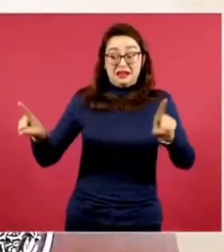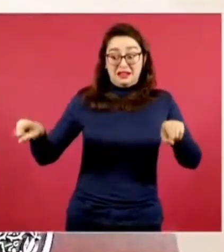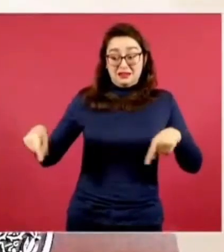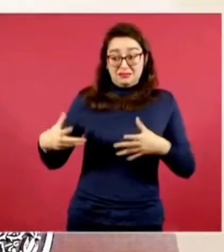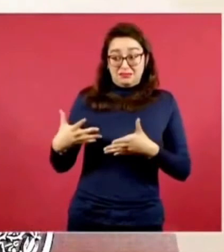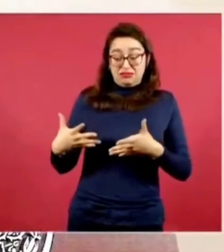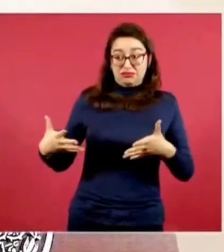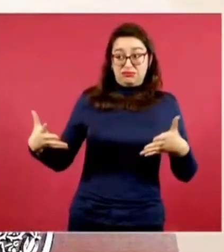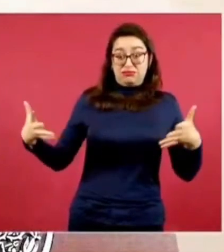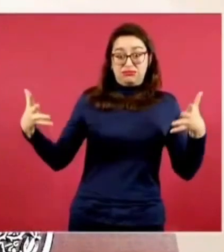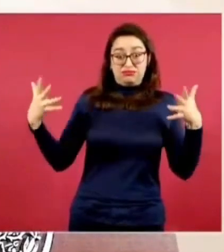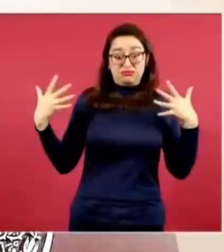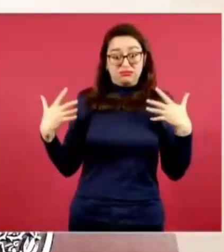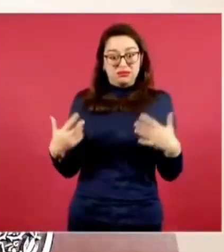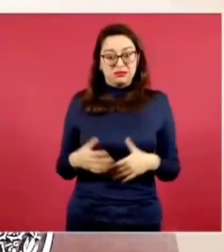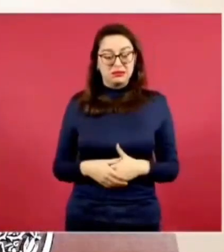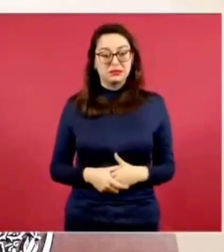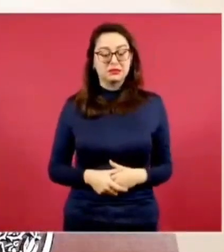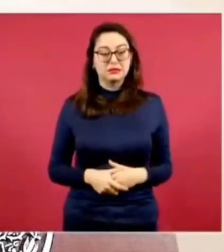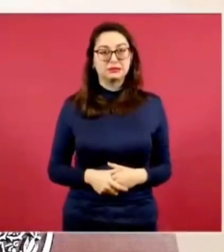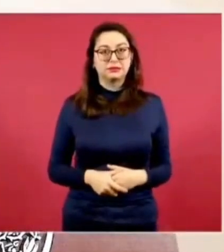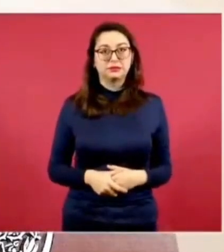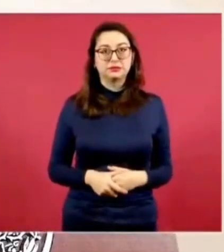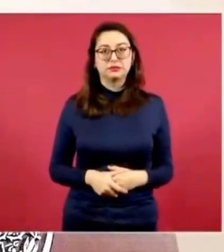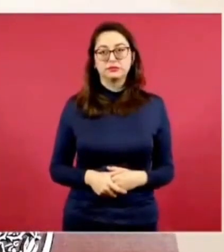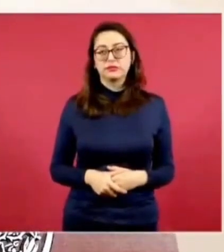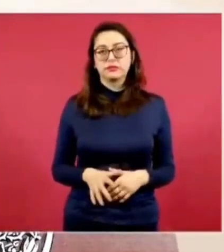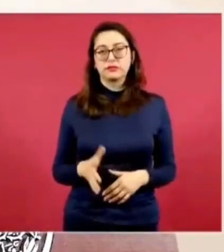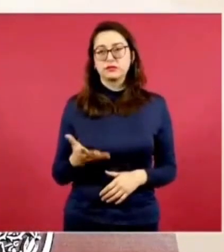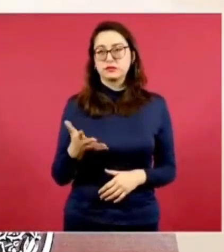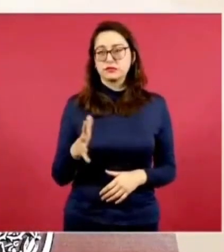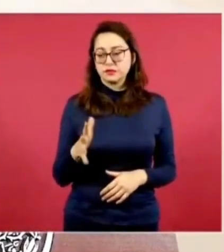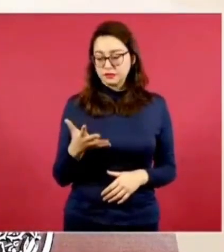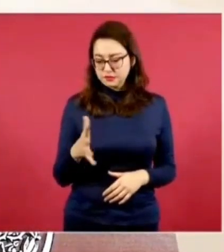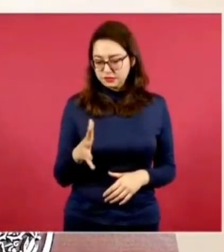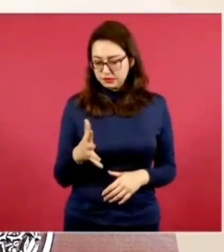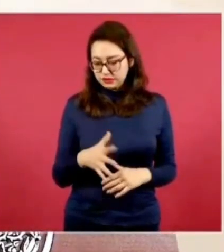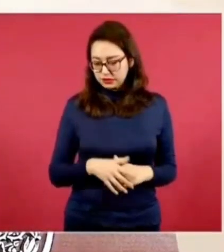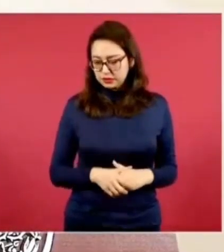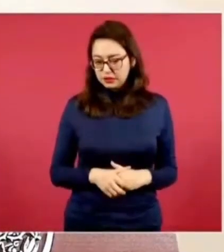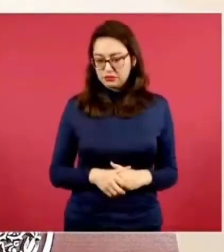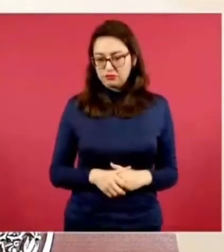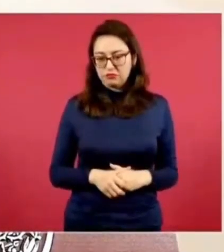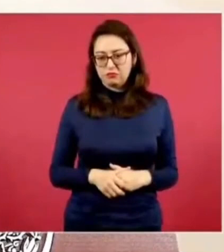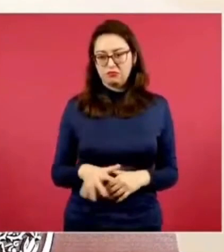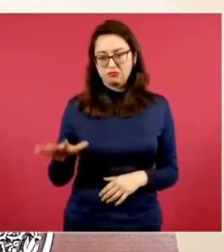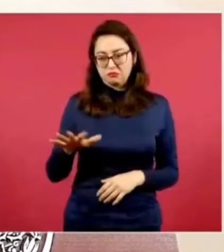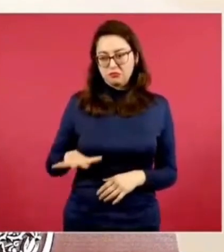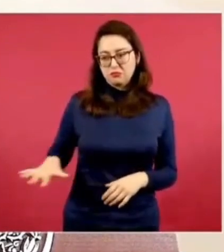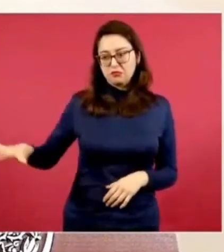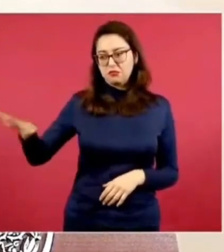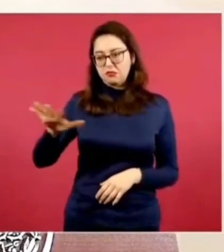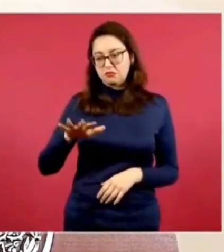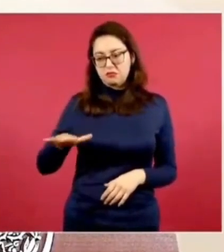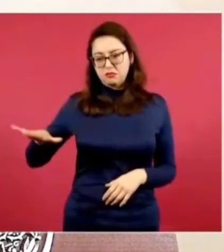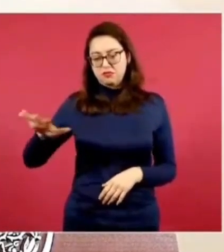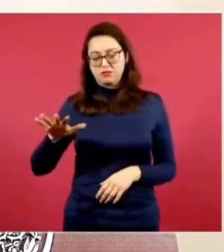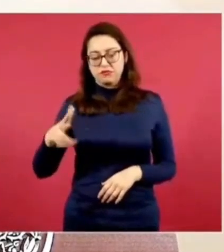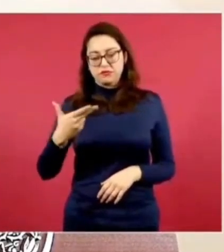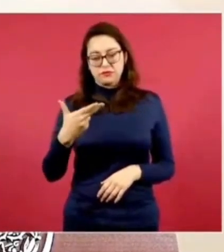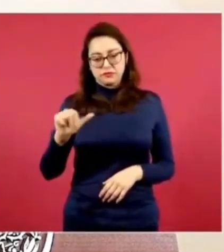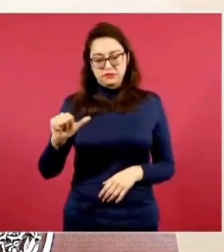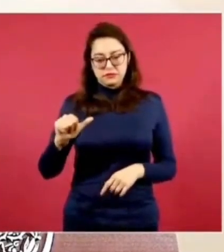hectáreas en promedio Las parcelas ejidales en el trópico en ese